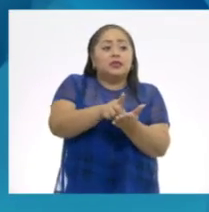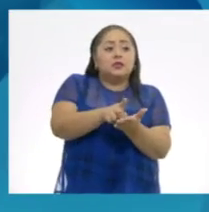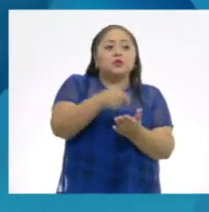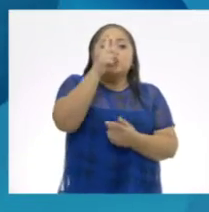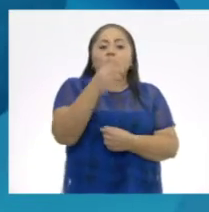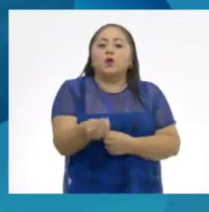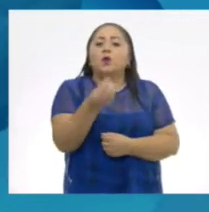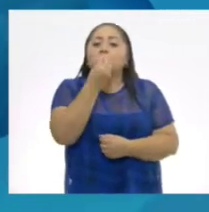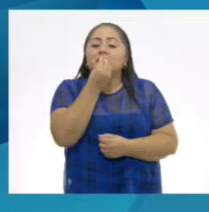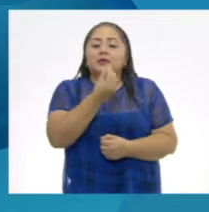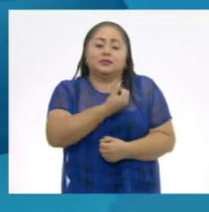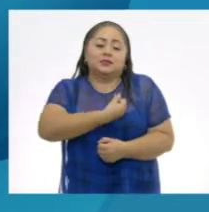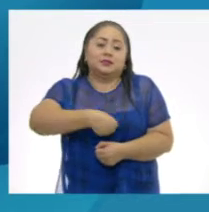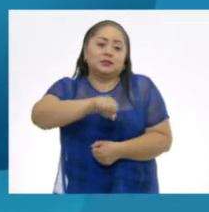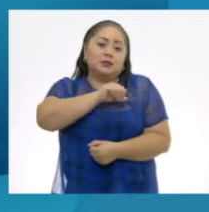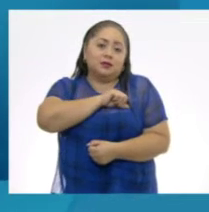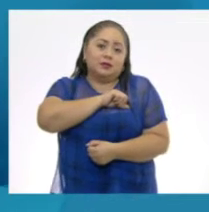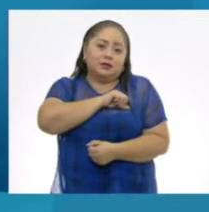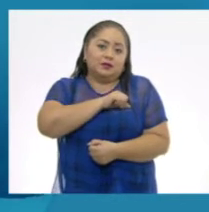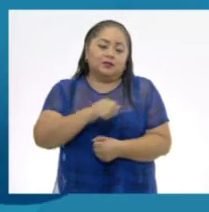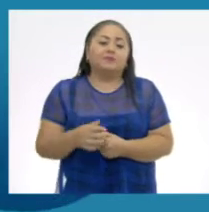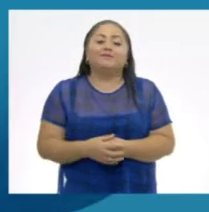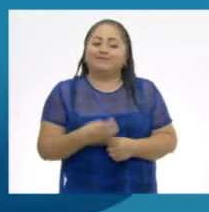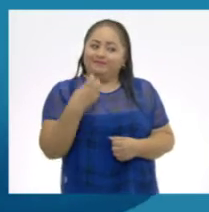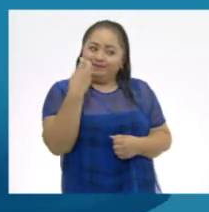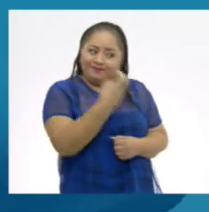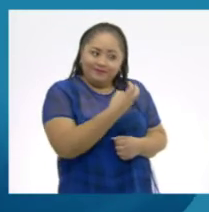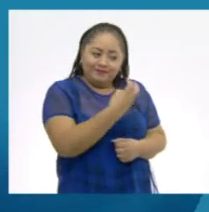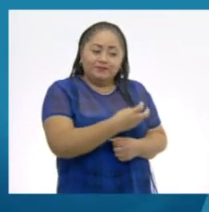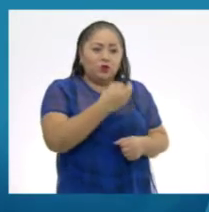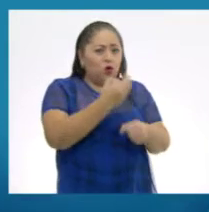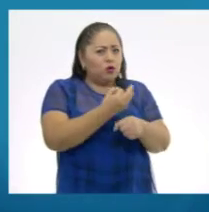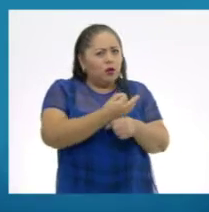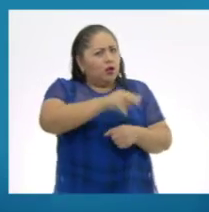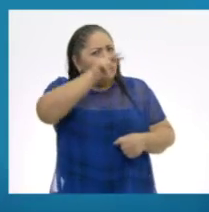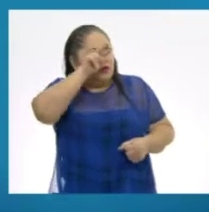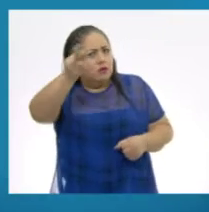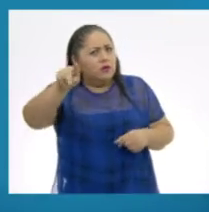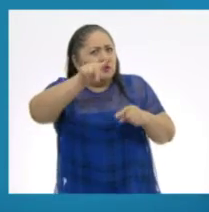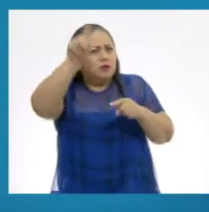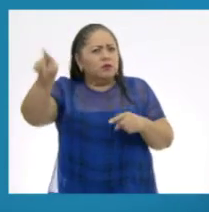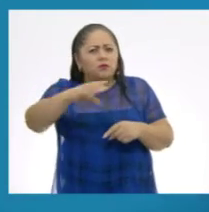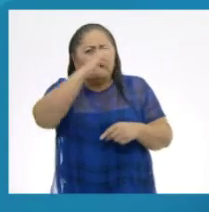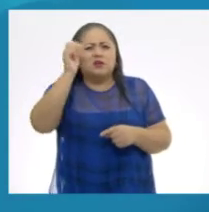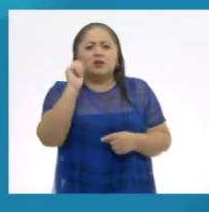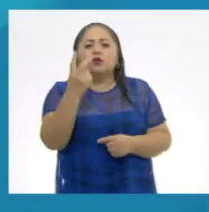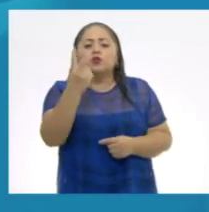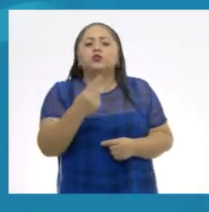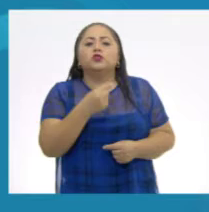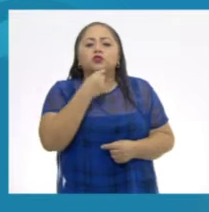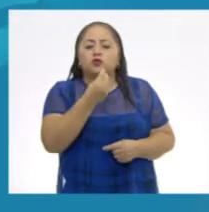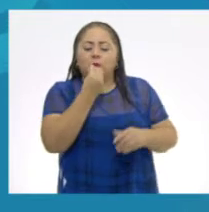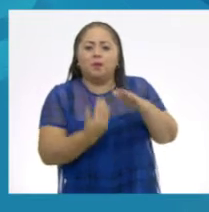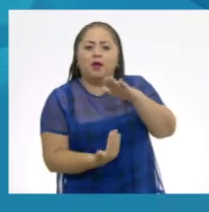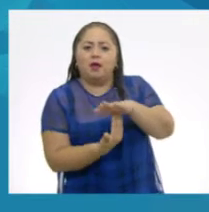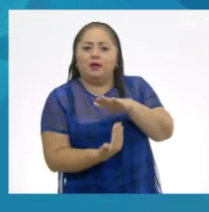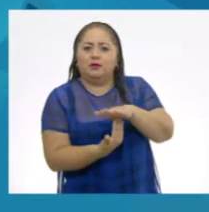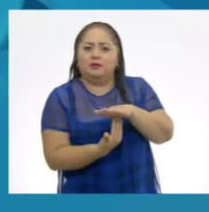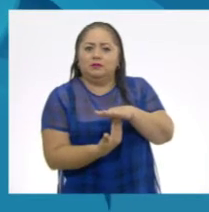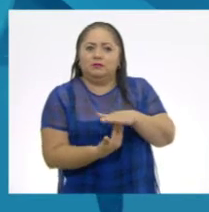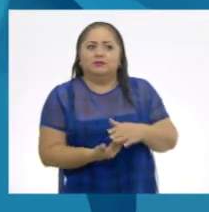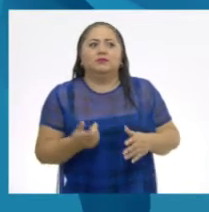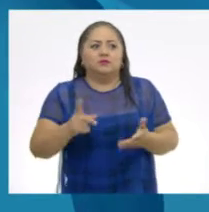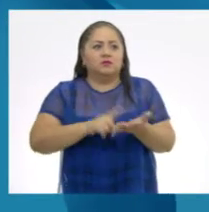una alimentación sana. Así es, lo que estamos observando ahí son dos niños que están en la mesa y ¿qué están comiendo?